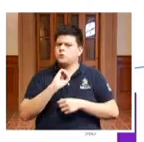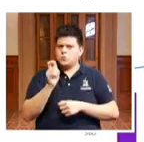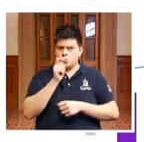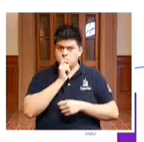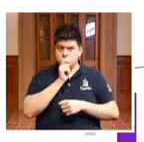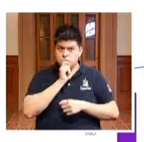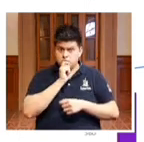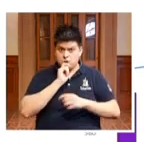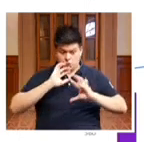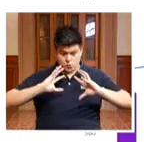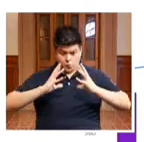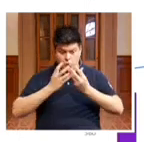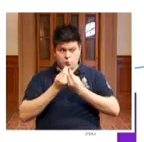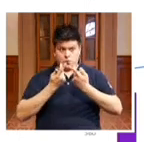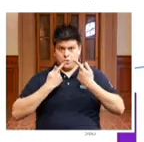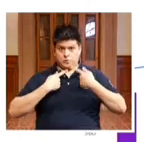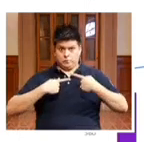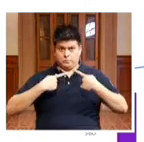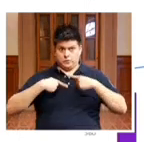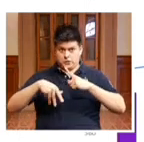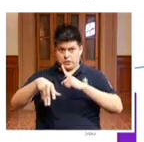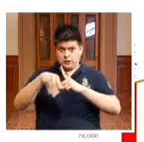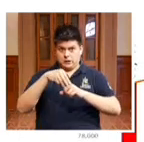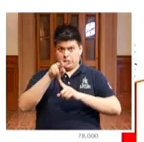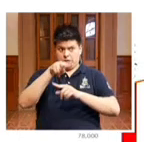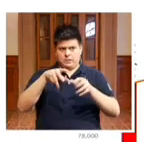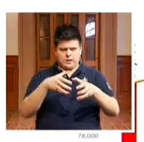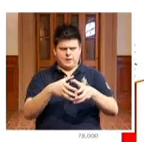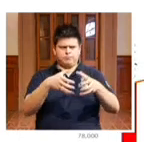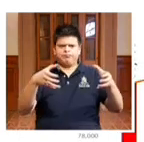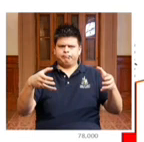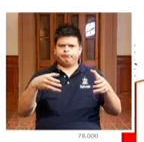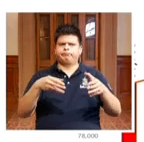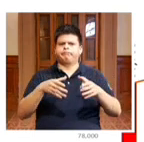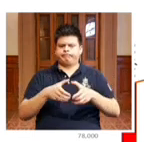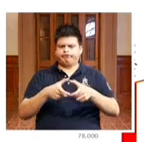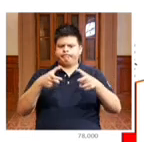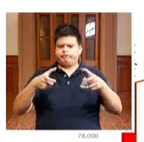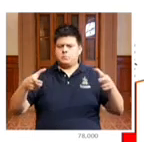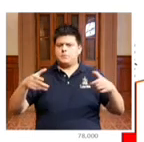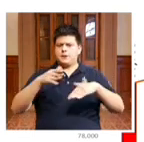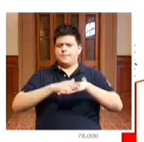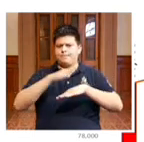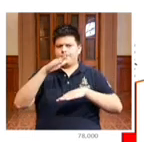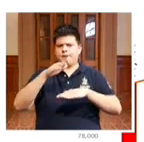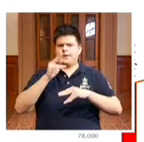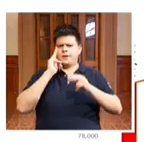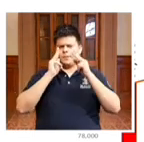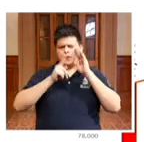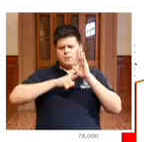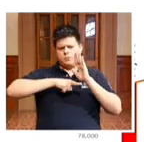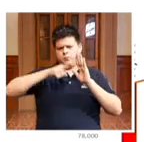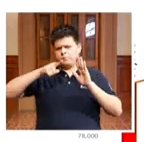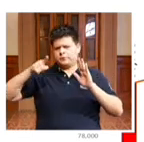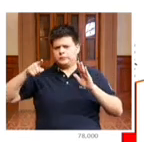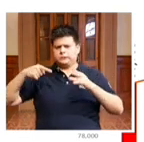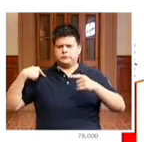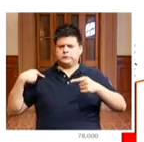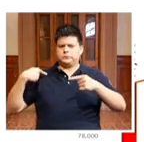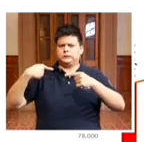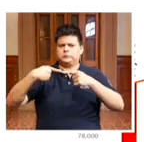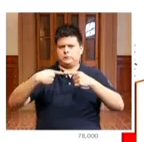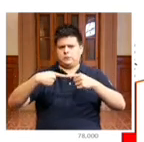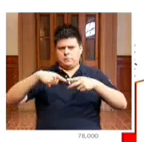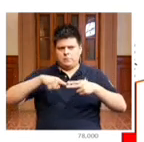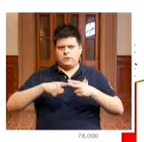totales sigue siendo muy importante y se sigue incrementando. La gráfica de incidencia acumulada pues